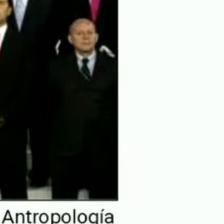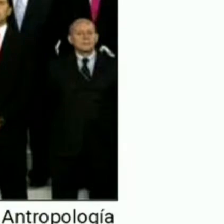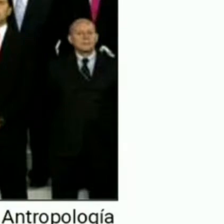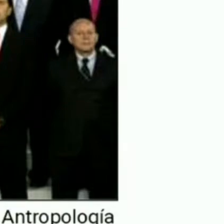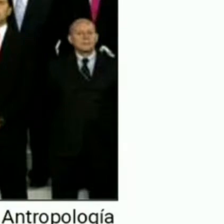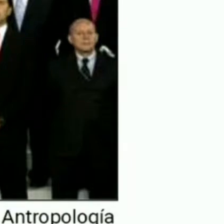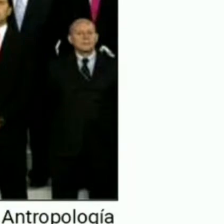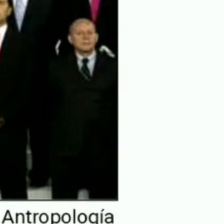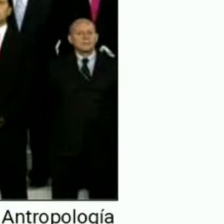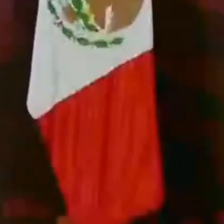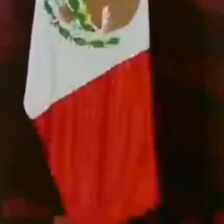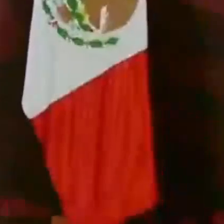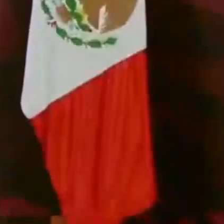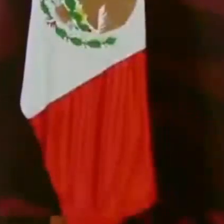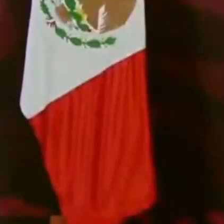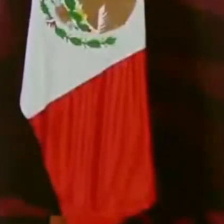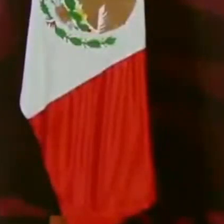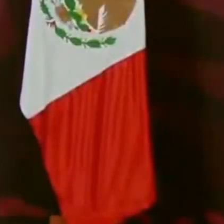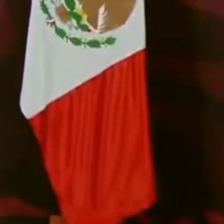cuando